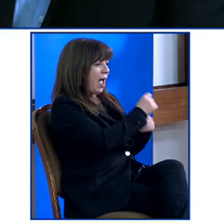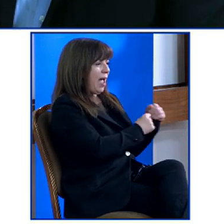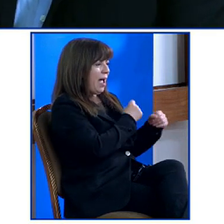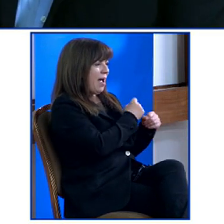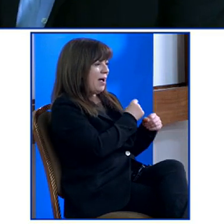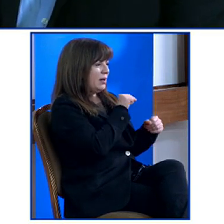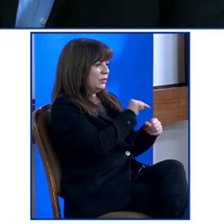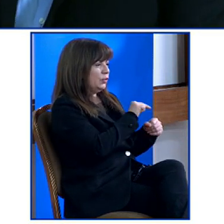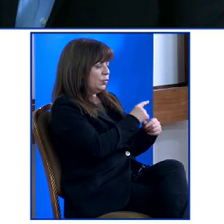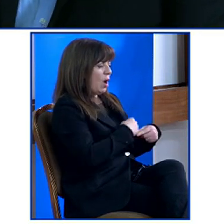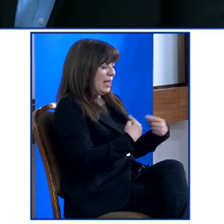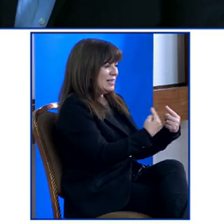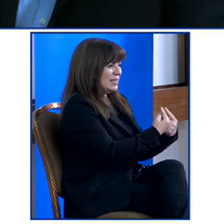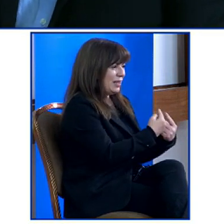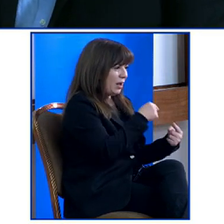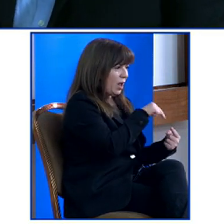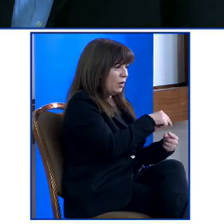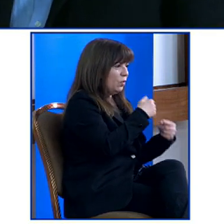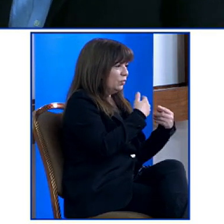ya estamos